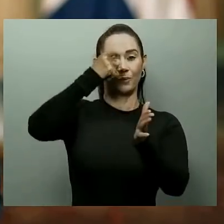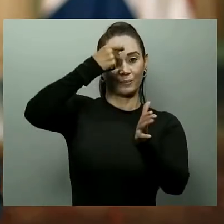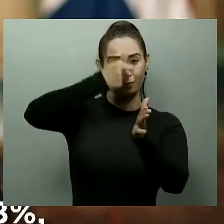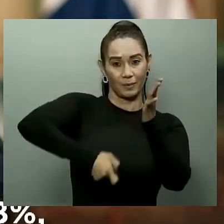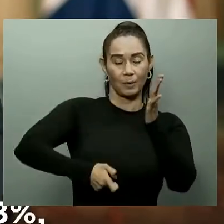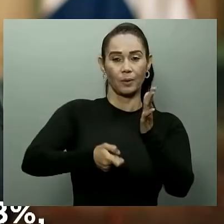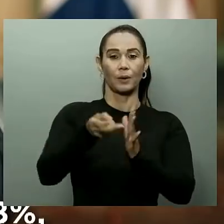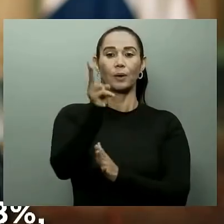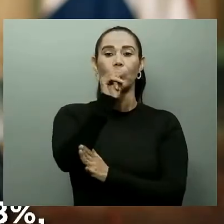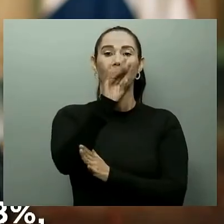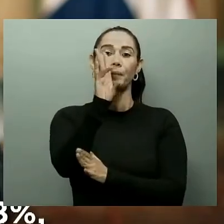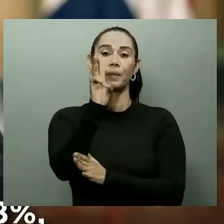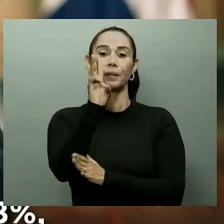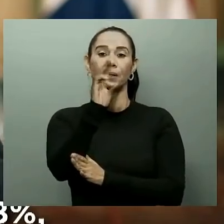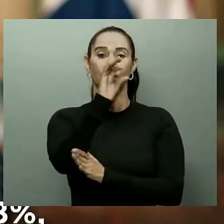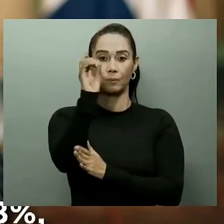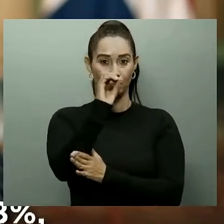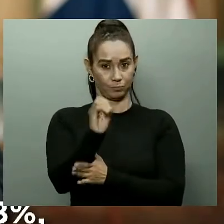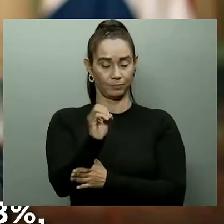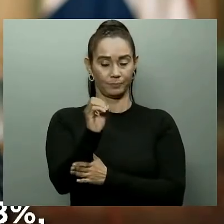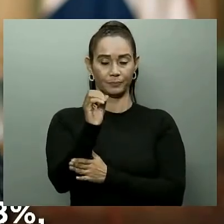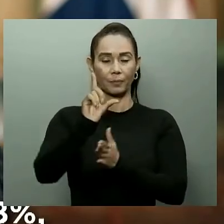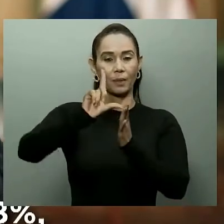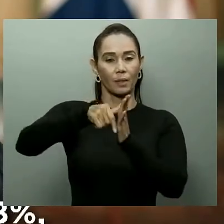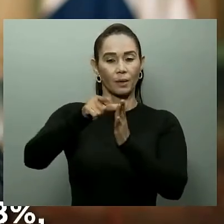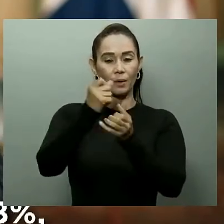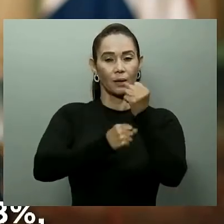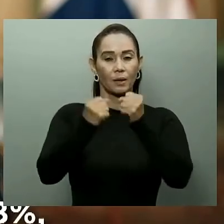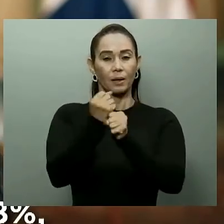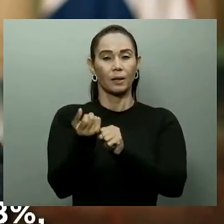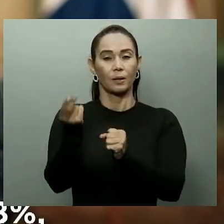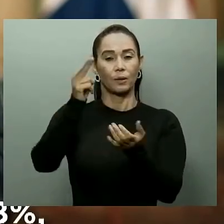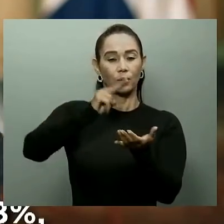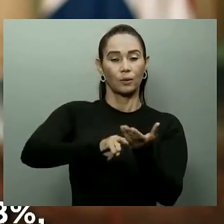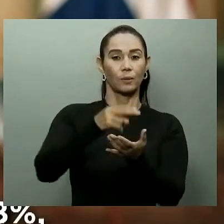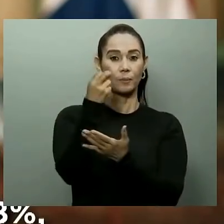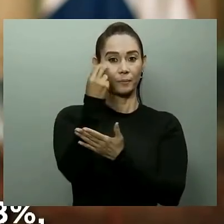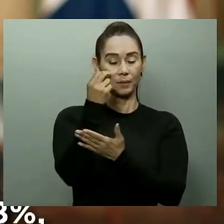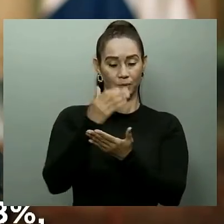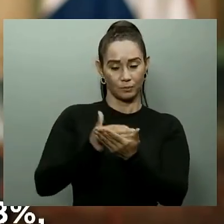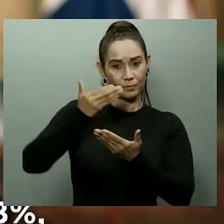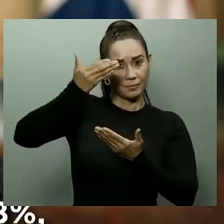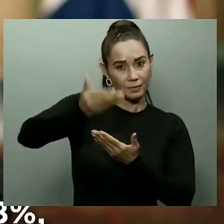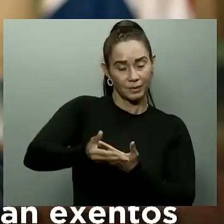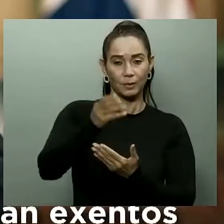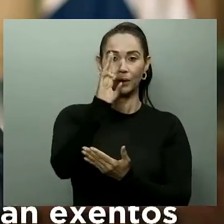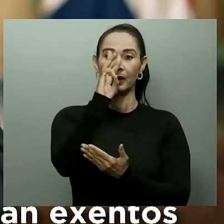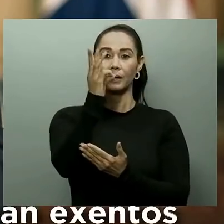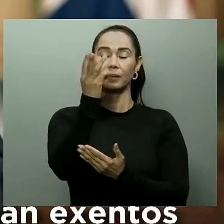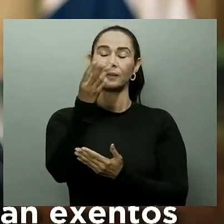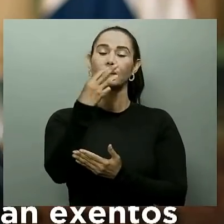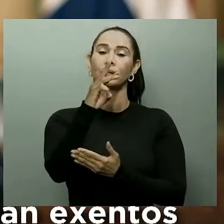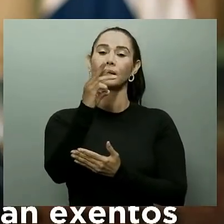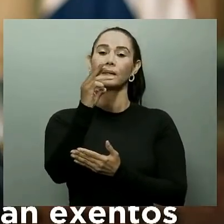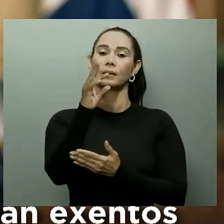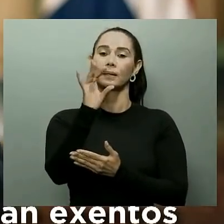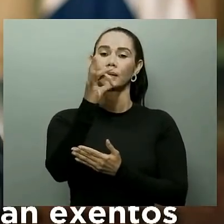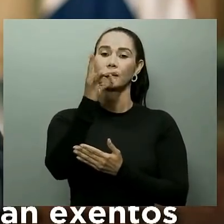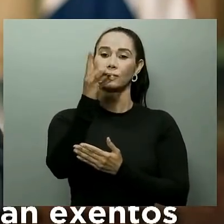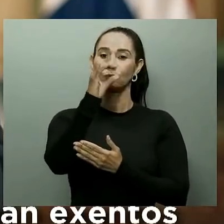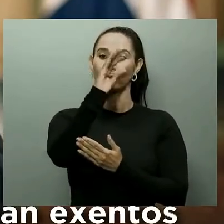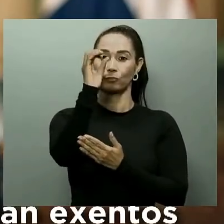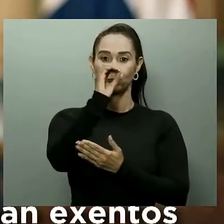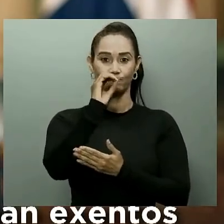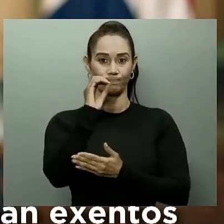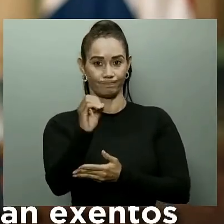en el 2012 el itebis pasó del 16 al 18 por ciento grabando bienes que hasta entonces